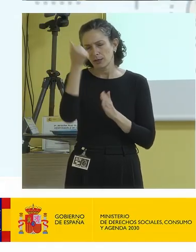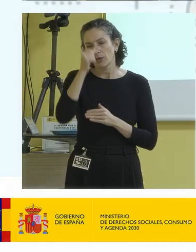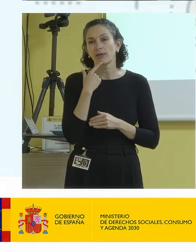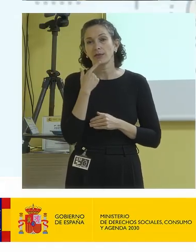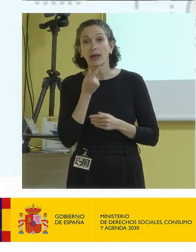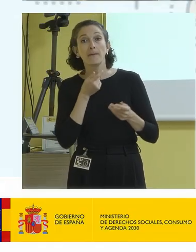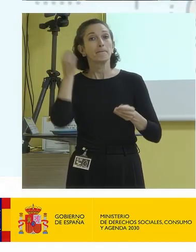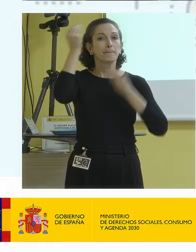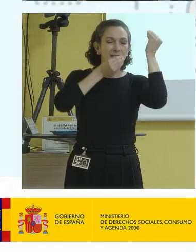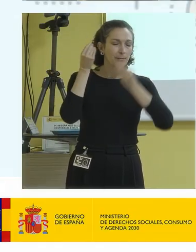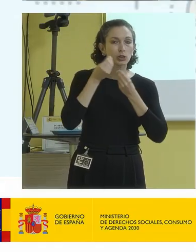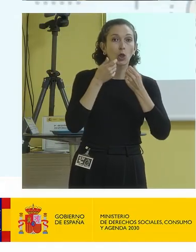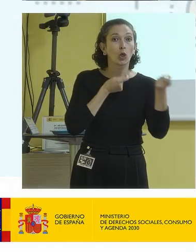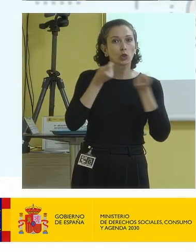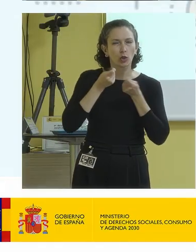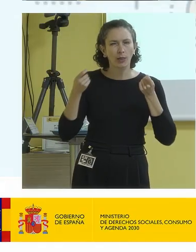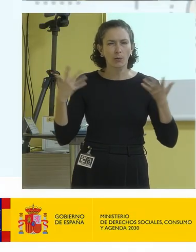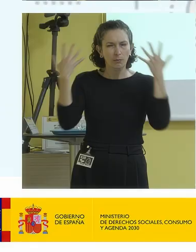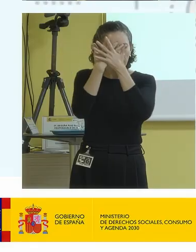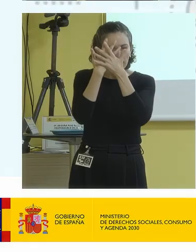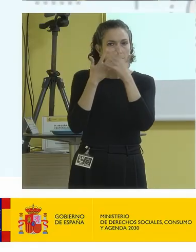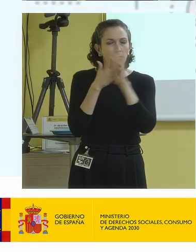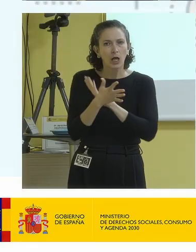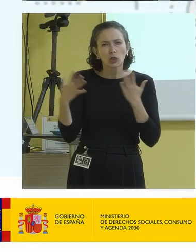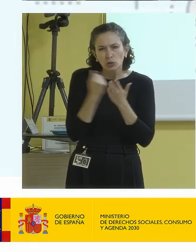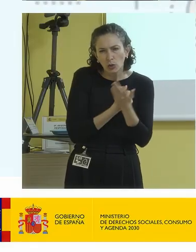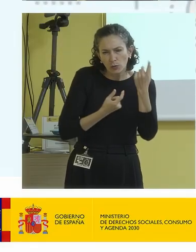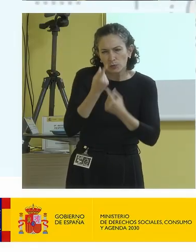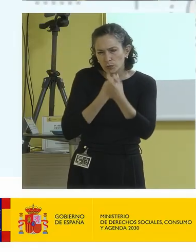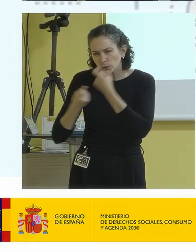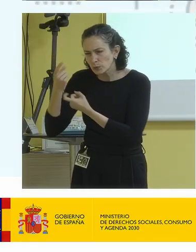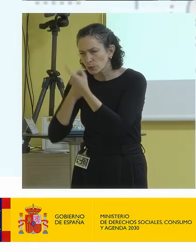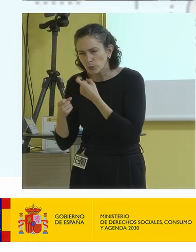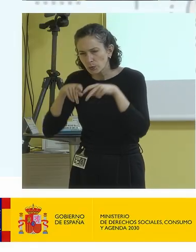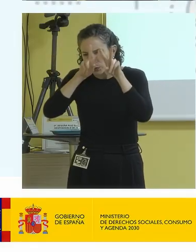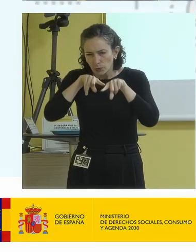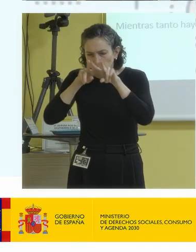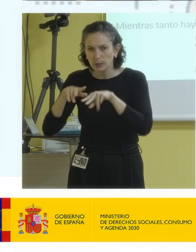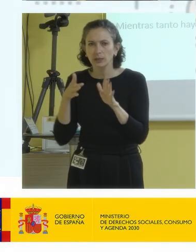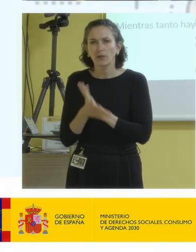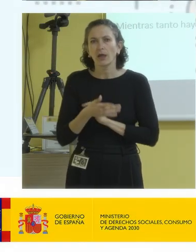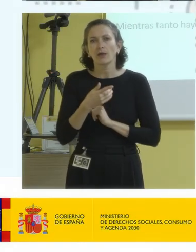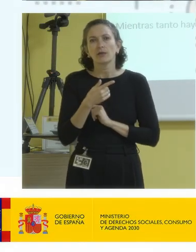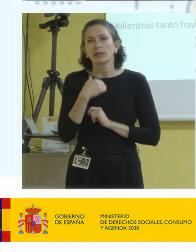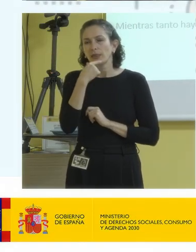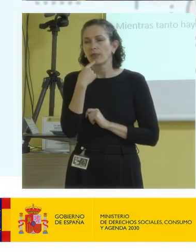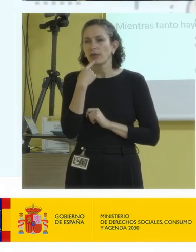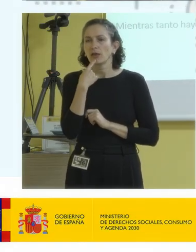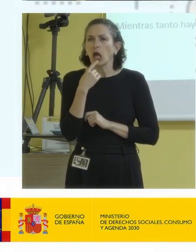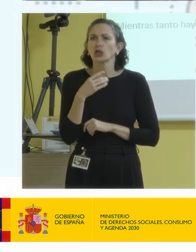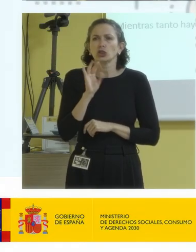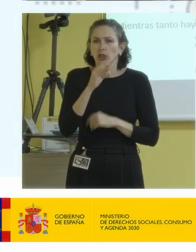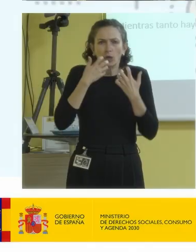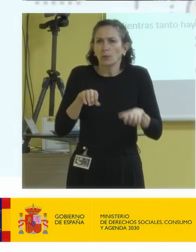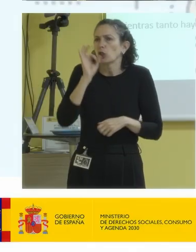pensamiento controlado, con el esfuerzo de analizar cada fuente que tenemos y cada información, no dar por sentadas las cosas, ¿vale? Mientras